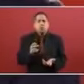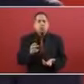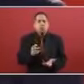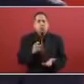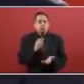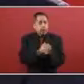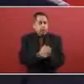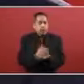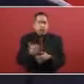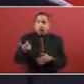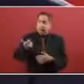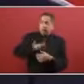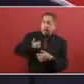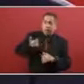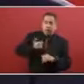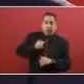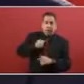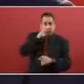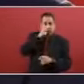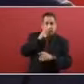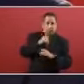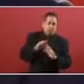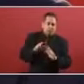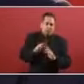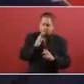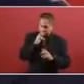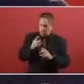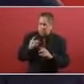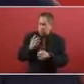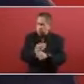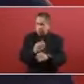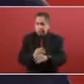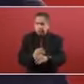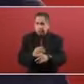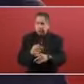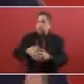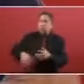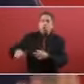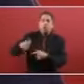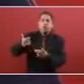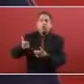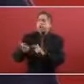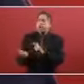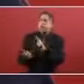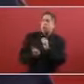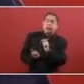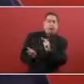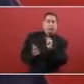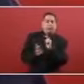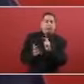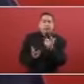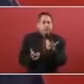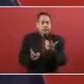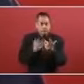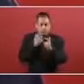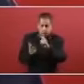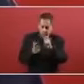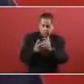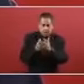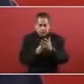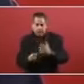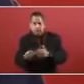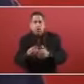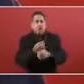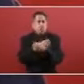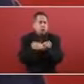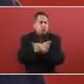se esté pagando tanto del dinero del presupuesto, que es dinero de todos, que debe de utilizarse para la educación, para la